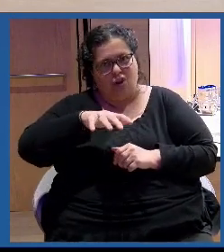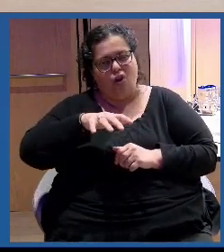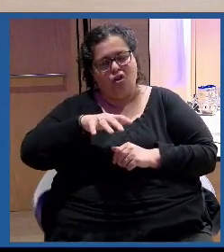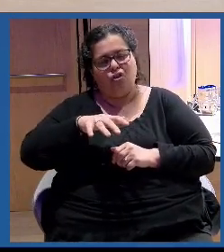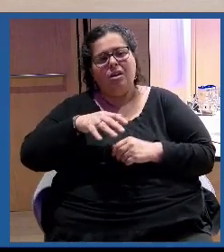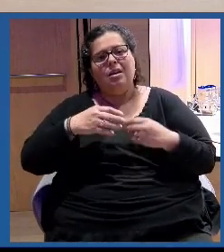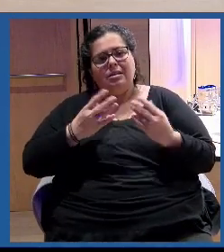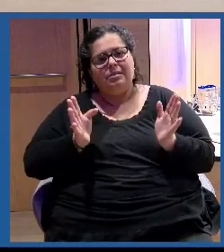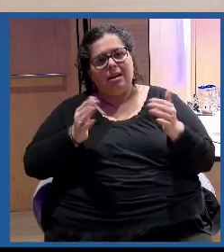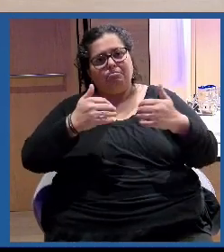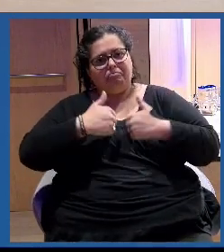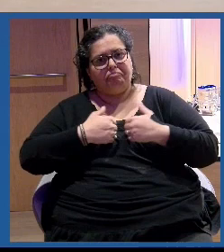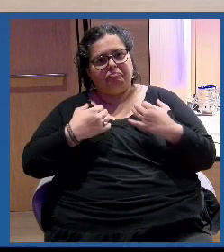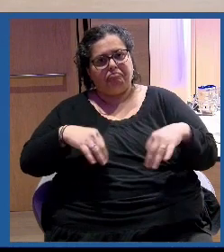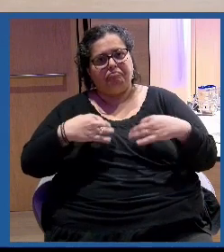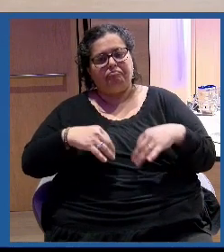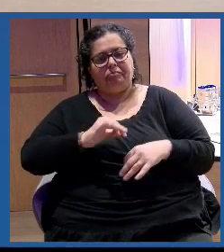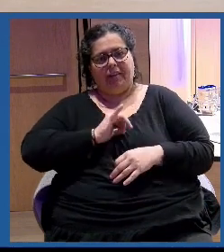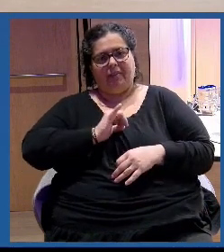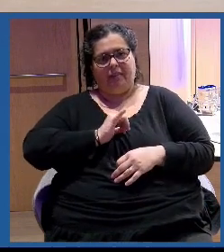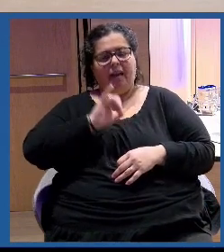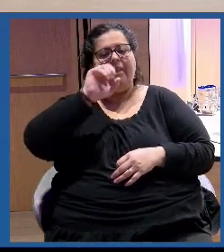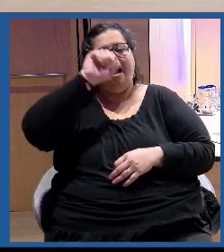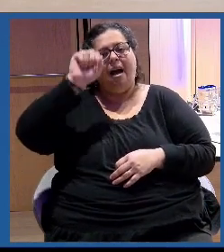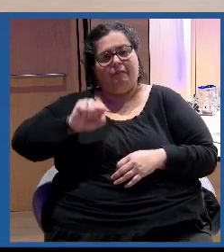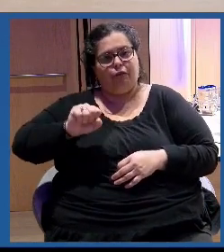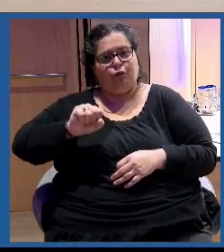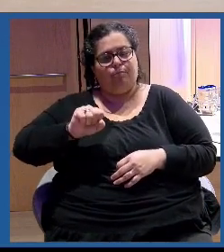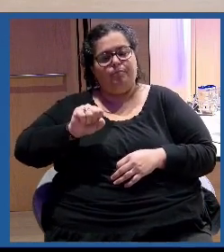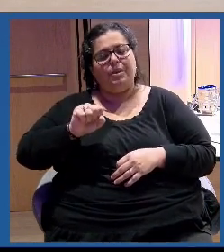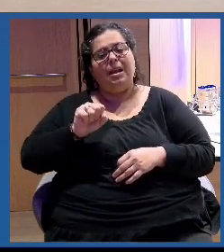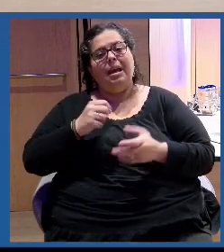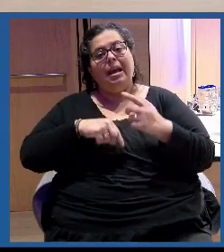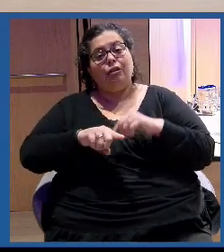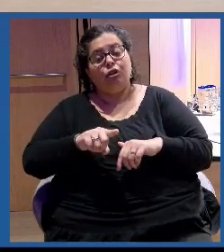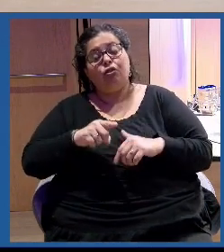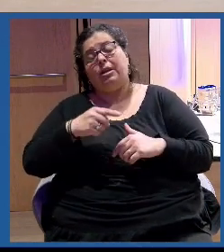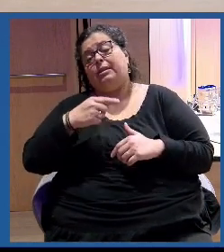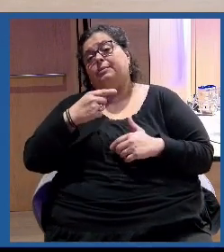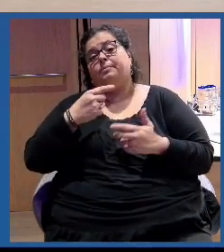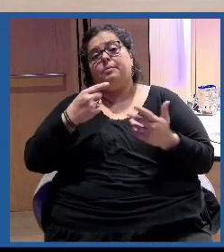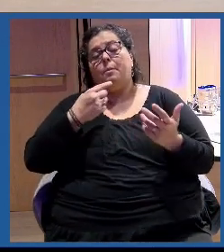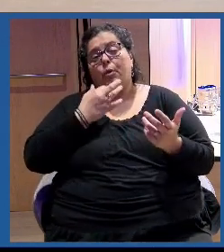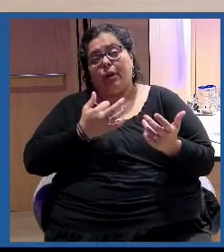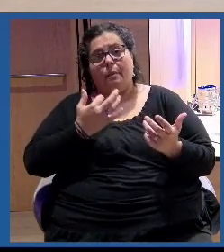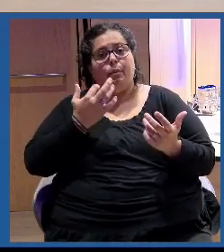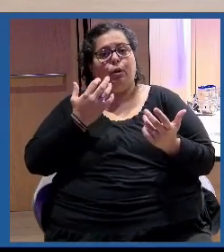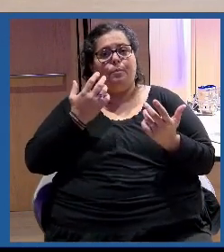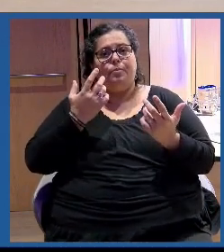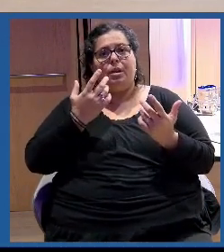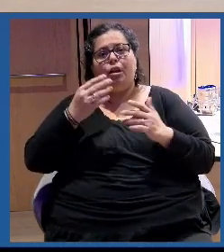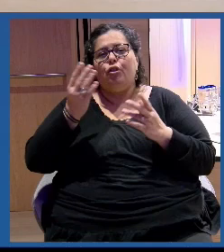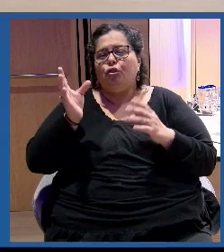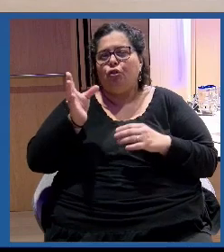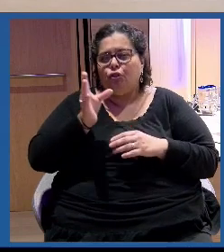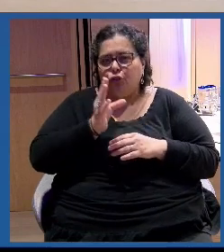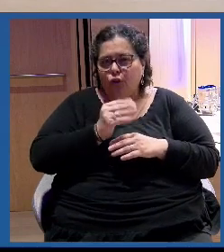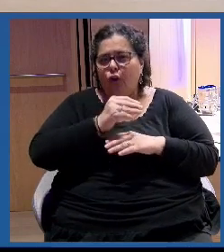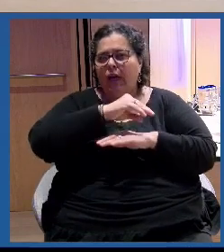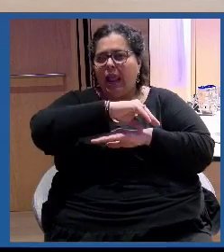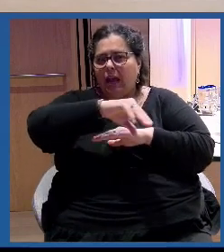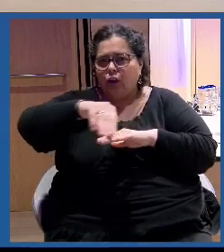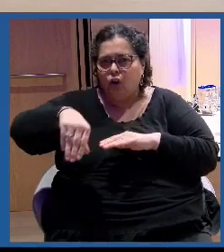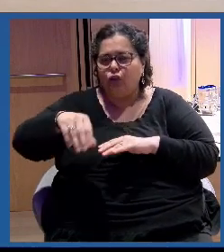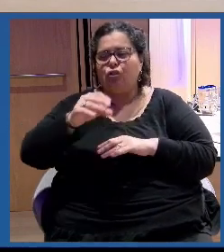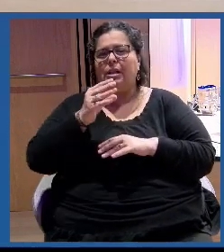se autorreconoce como afro. Entonces, si ven, es toda la cuenca, toda la costa, tanto pacífica